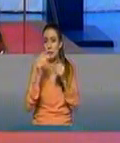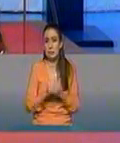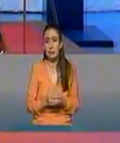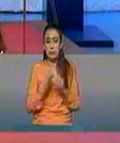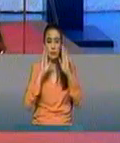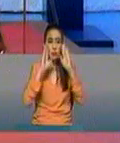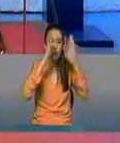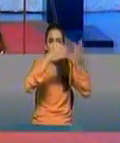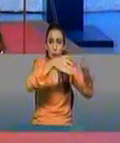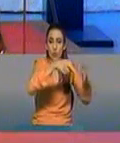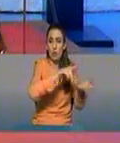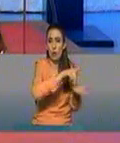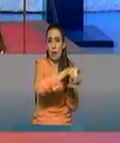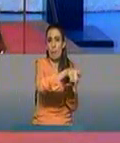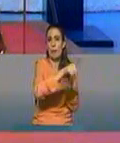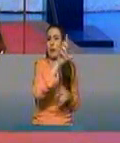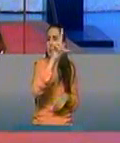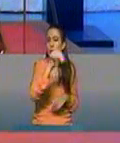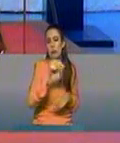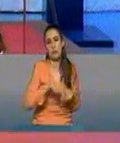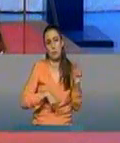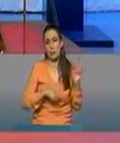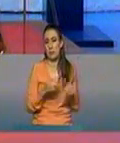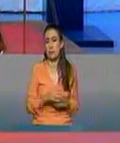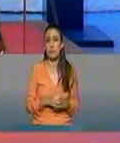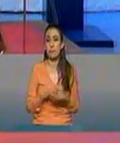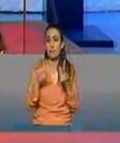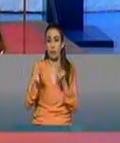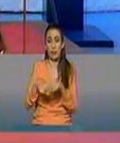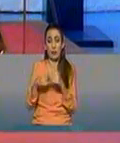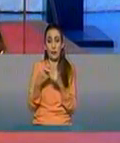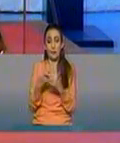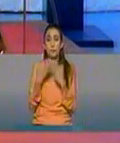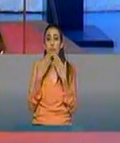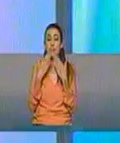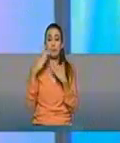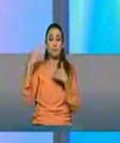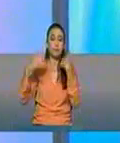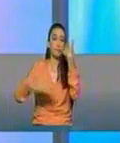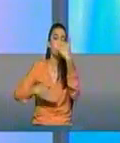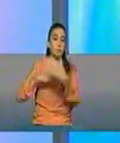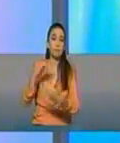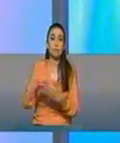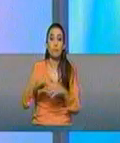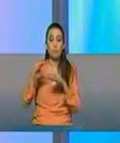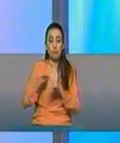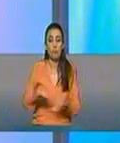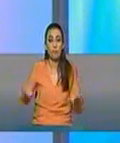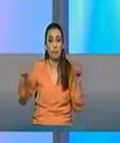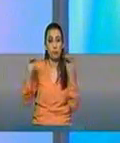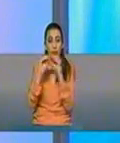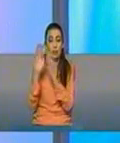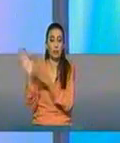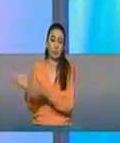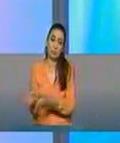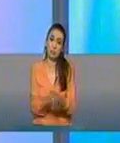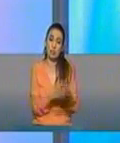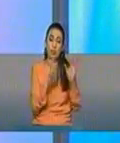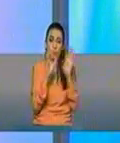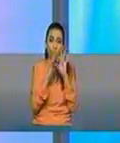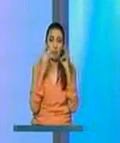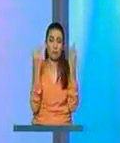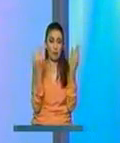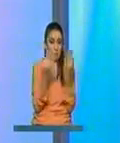no se tiene en un inicio del negocio, prácticamente el dinero tiene que salir del ámbito familiar, del